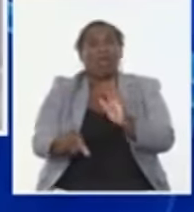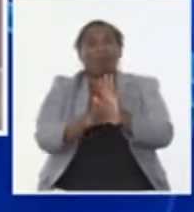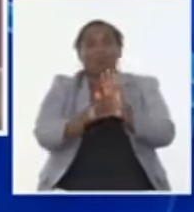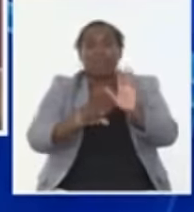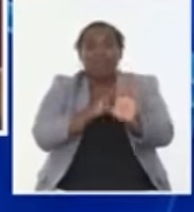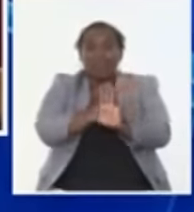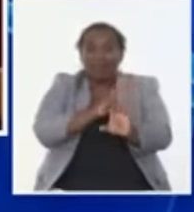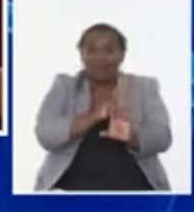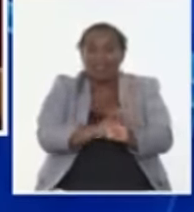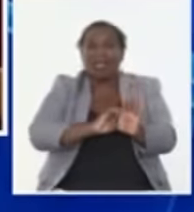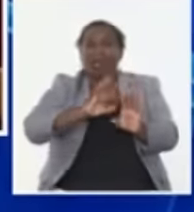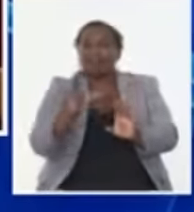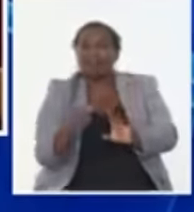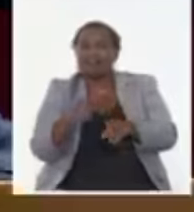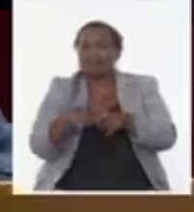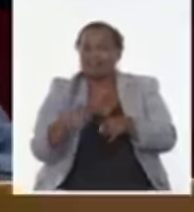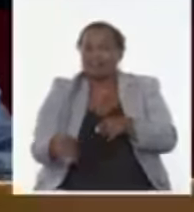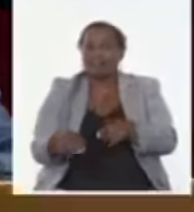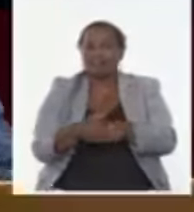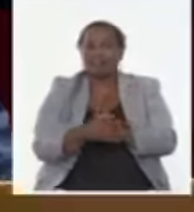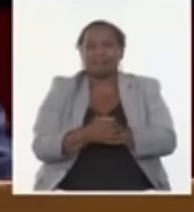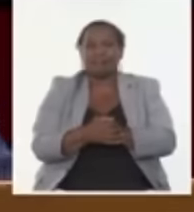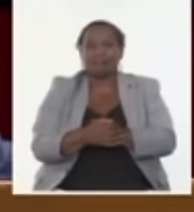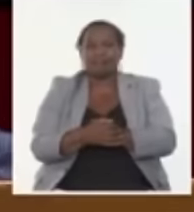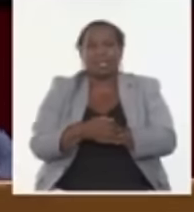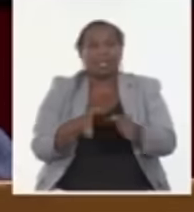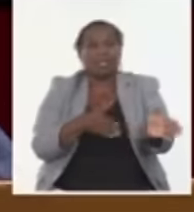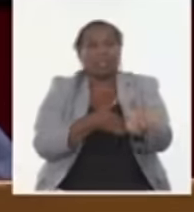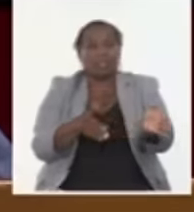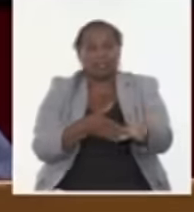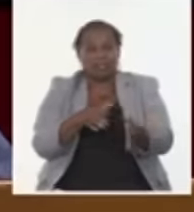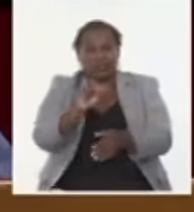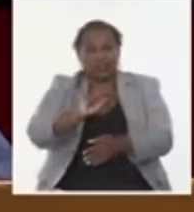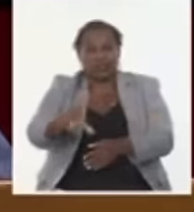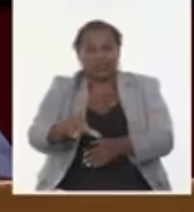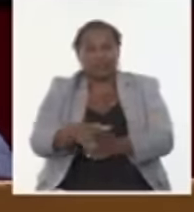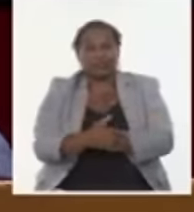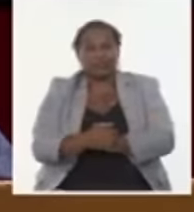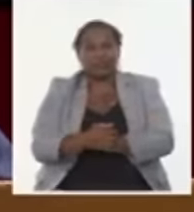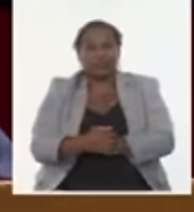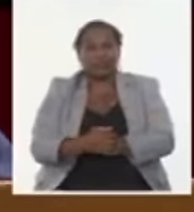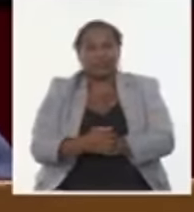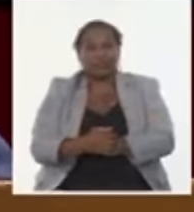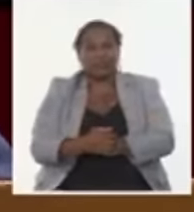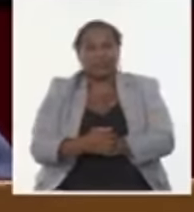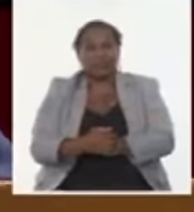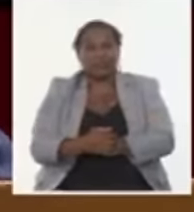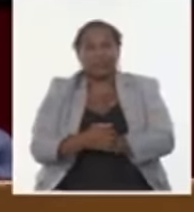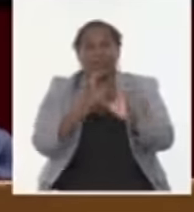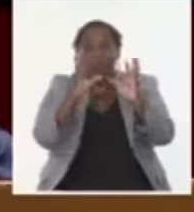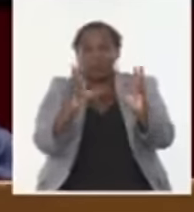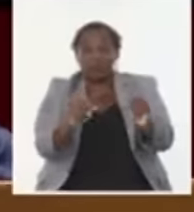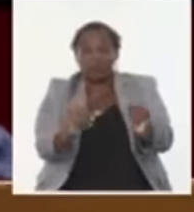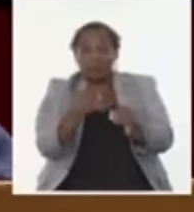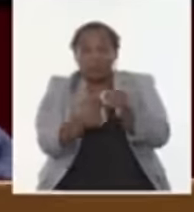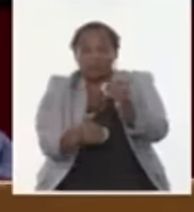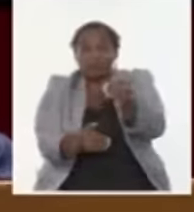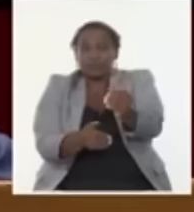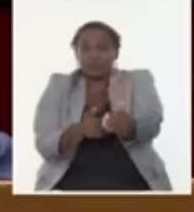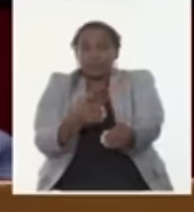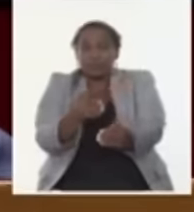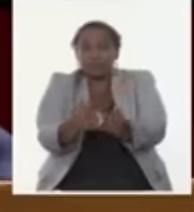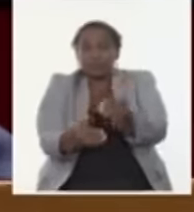corrupción, las ilegalidades y las indisciplinas sociales. Como resultado de este proceso,